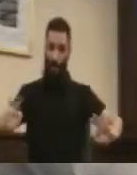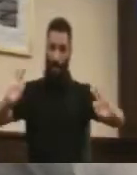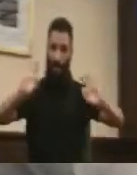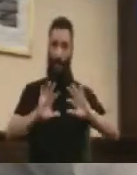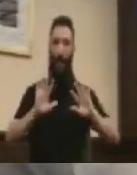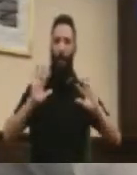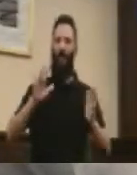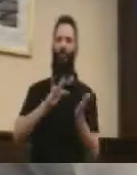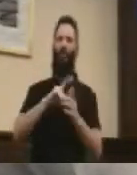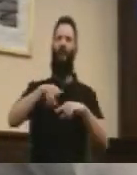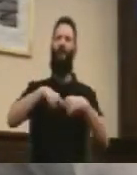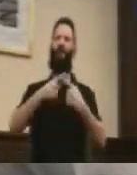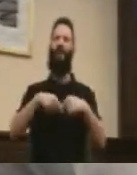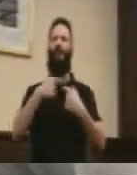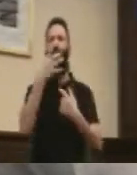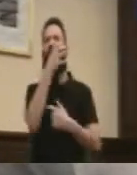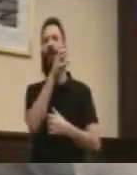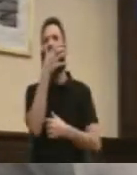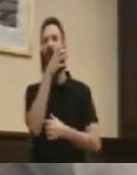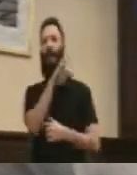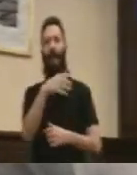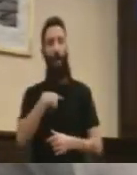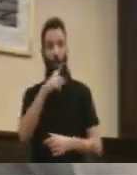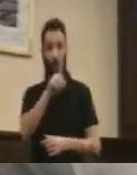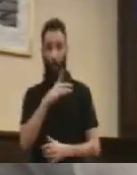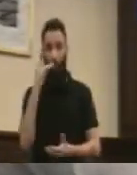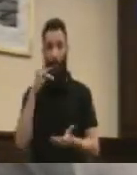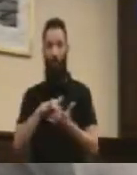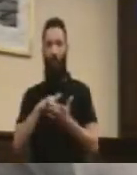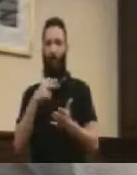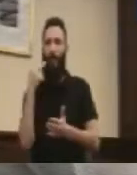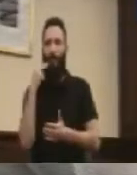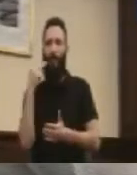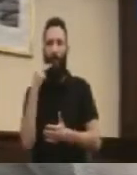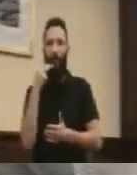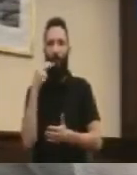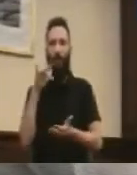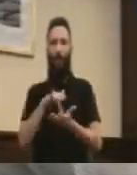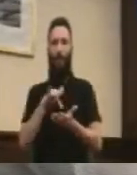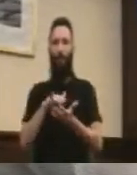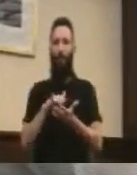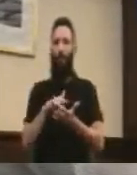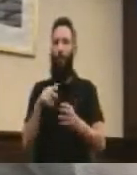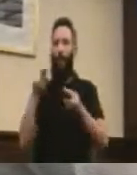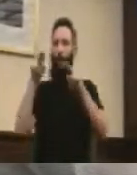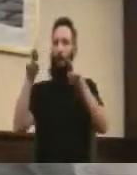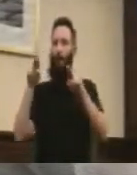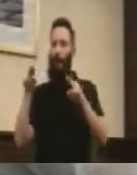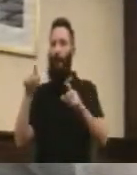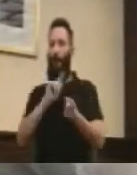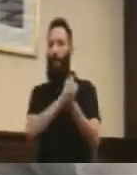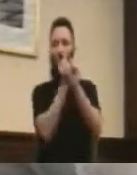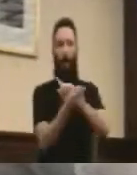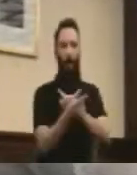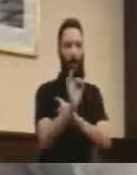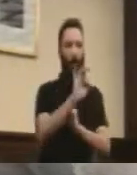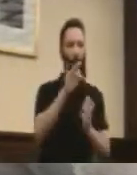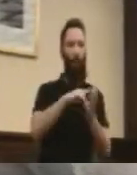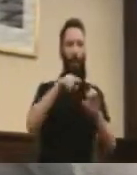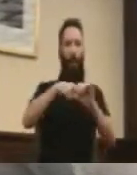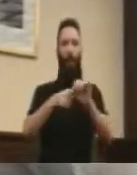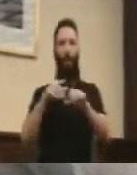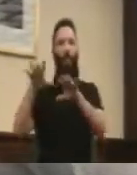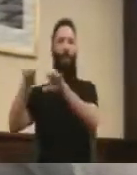familias no se quejan porque tienen miedo de que les quiten la plaza o les cambien de residencia y salgan de Málaga y se metan en